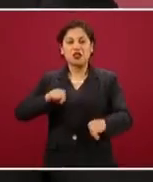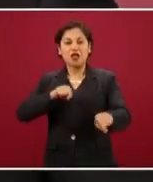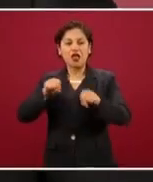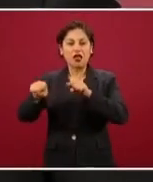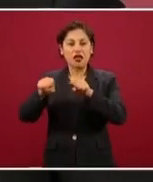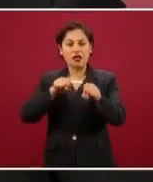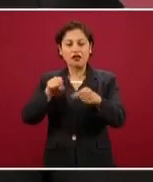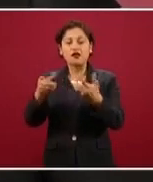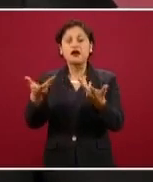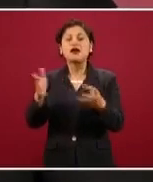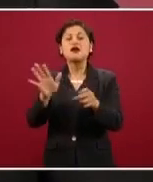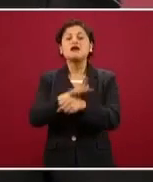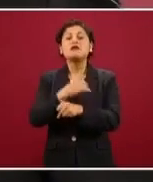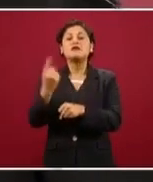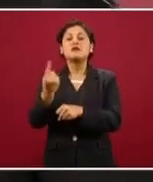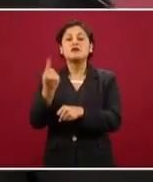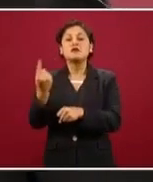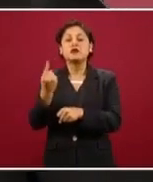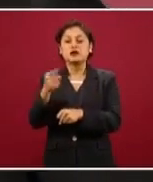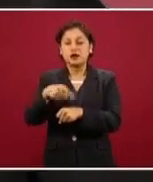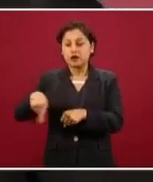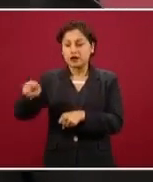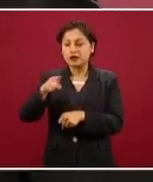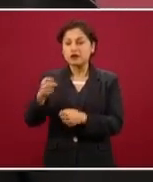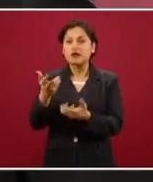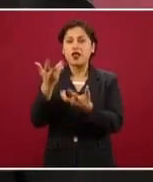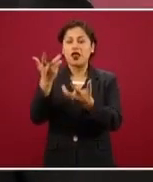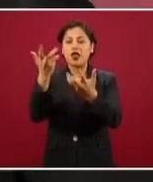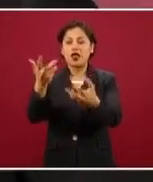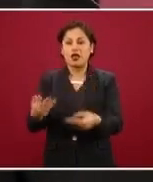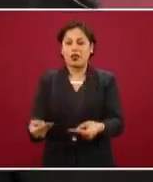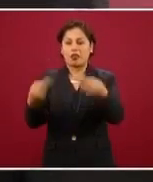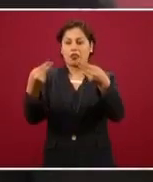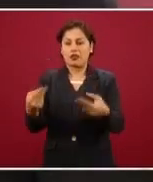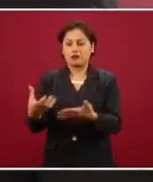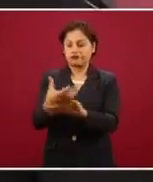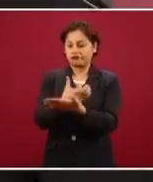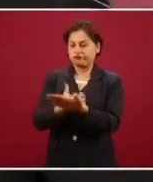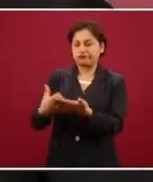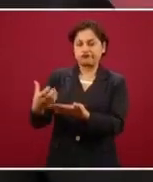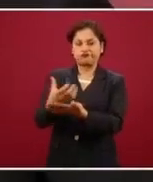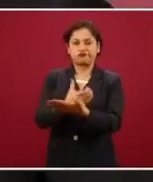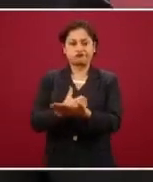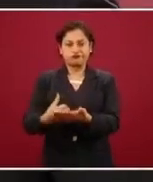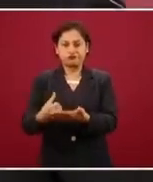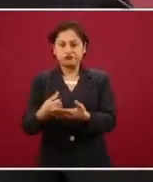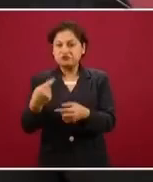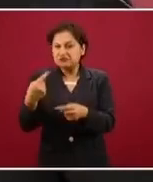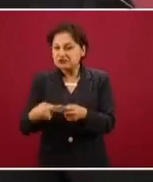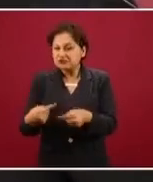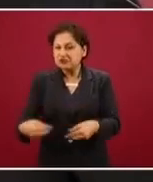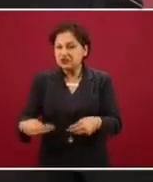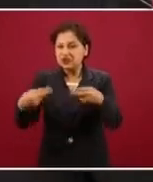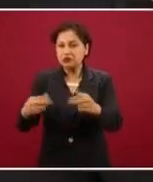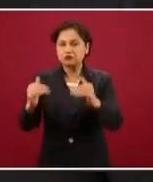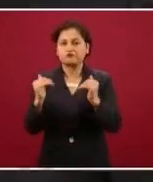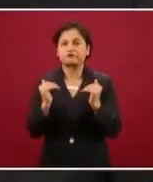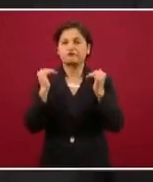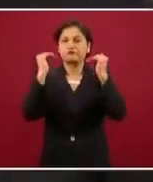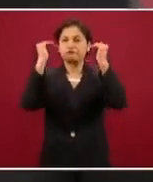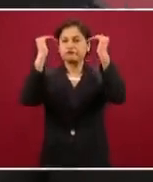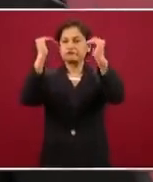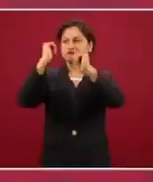porque todo era negocio, y era negocio arriba, desde luego, los